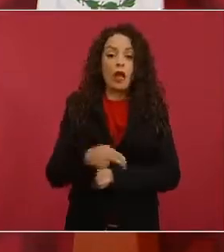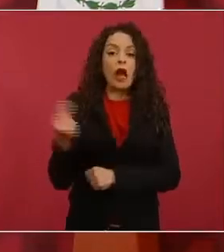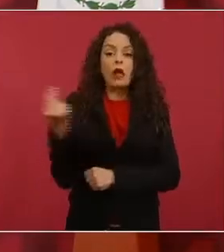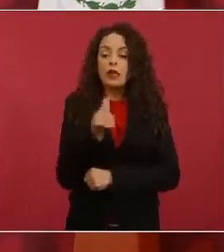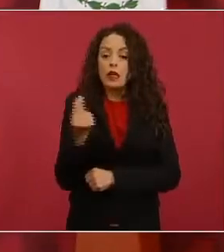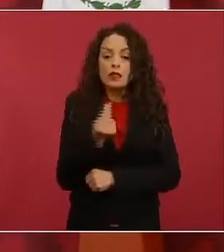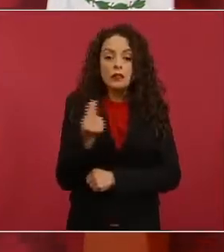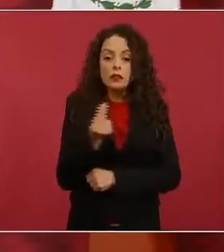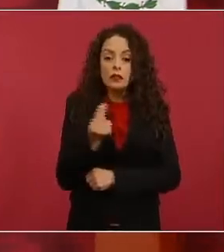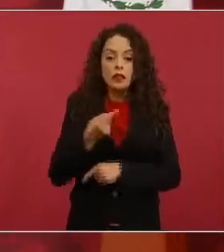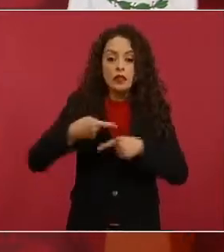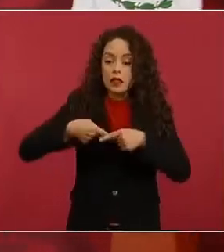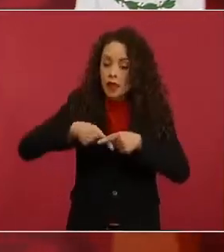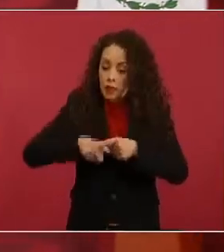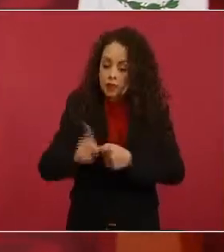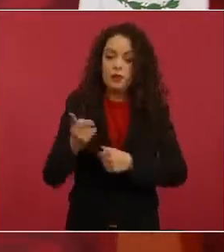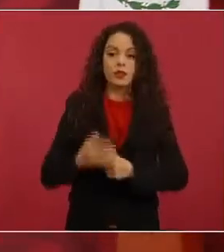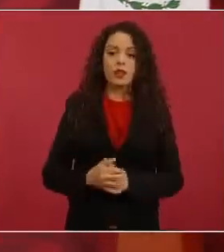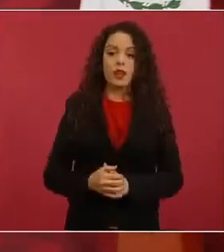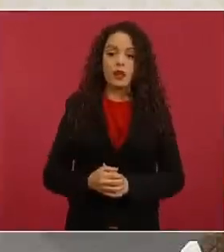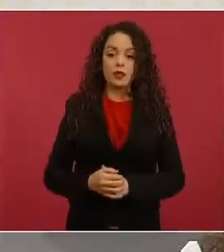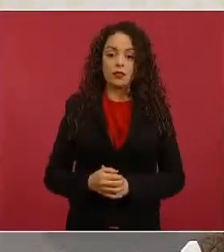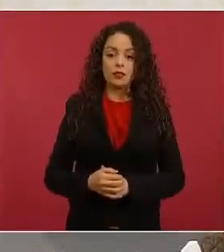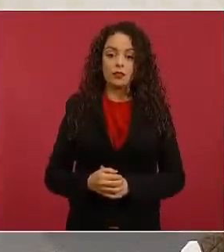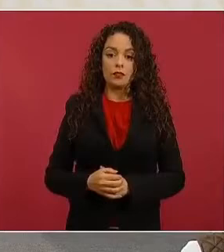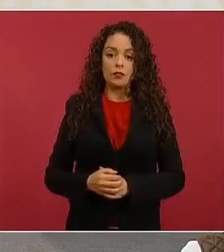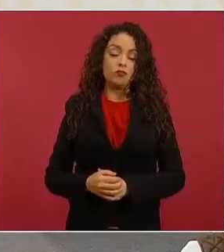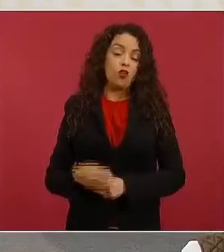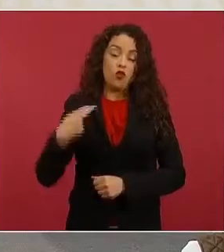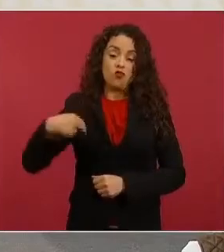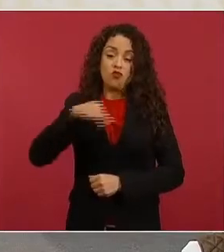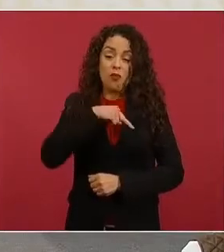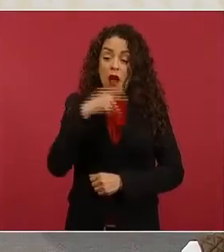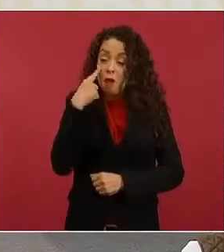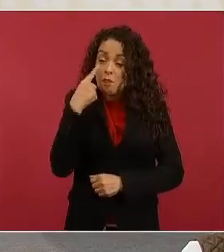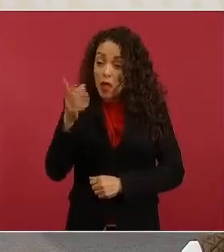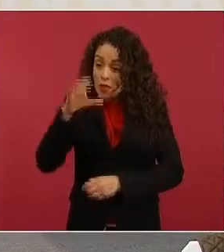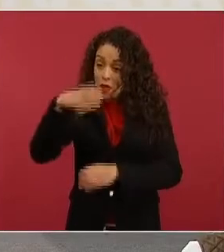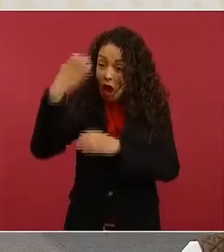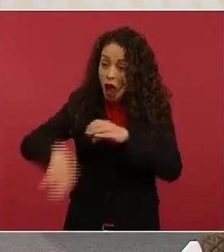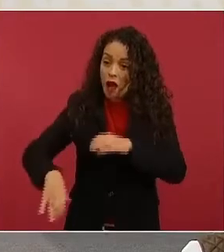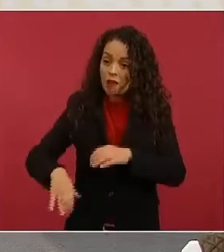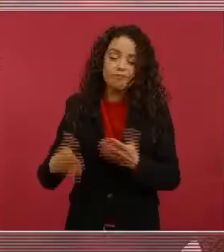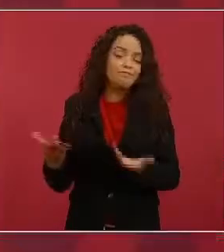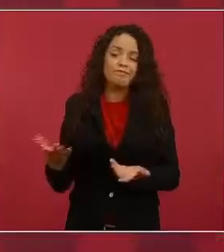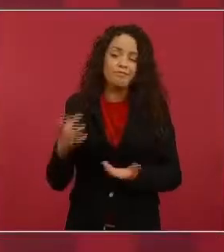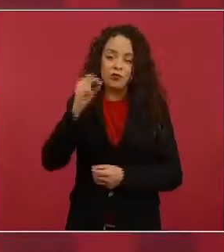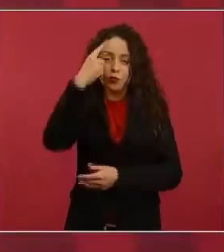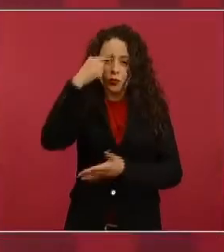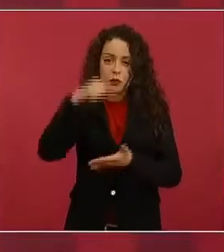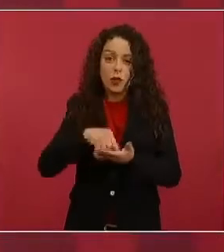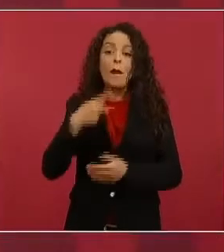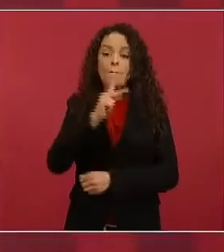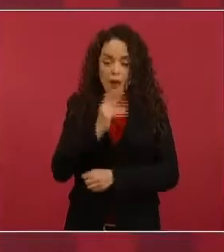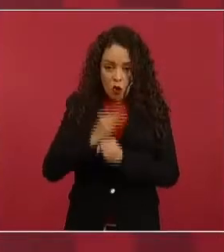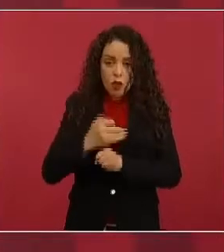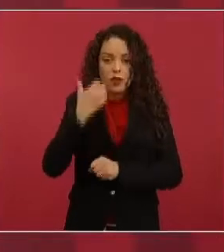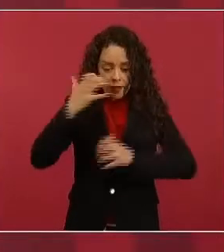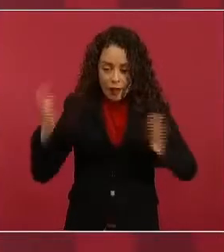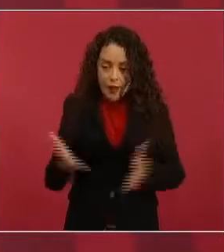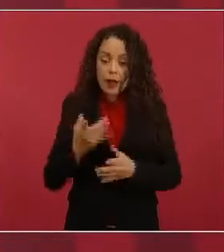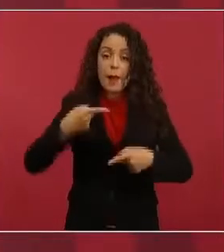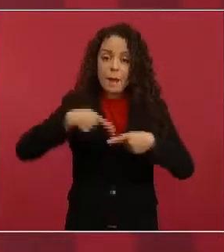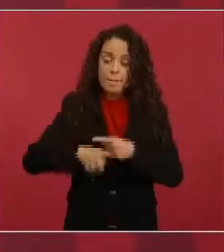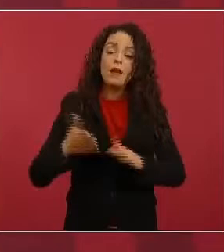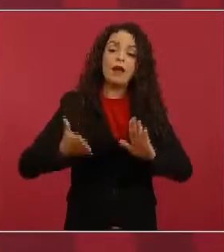nosotros terminadas, pero sí queremos que se inicien, porque son necesarias. Y son